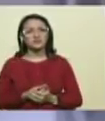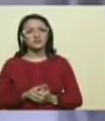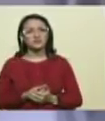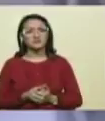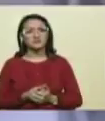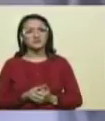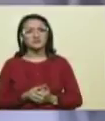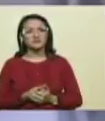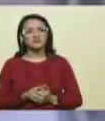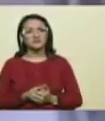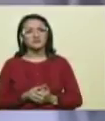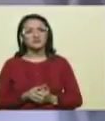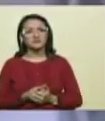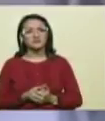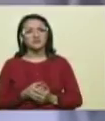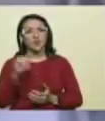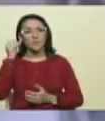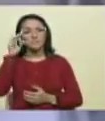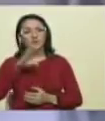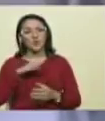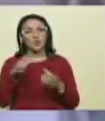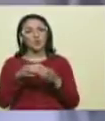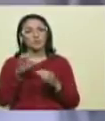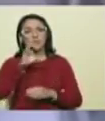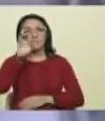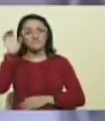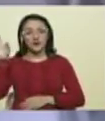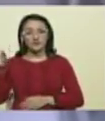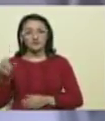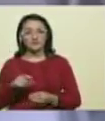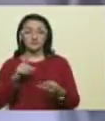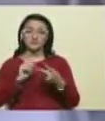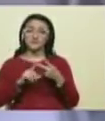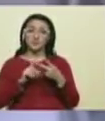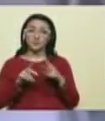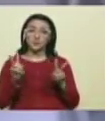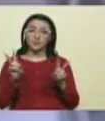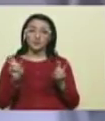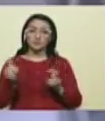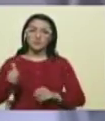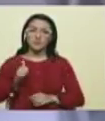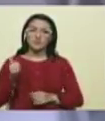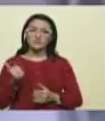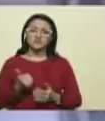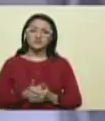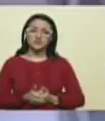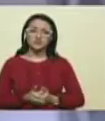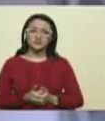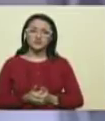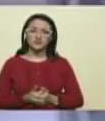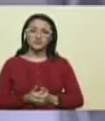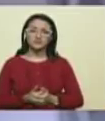las implicaciones de la opinión de este grupo de países. Y en segundo lugar, aprovechando la oportunidad,